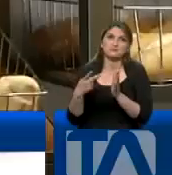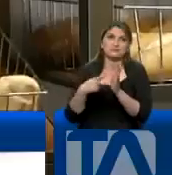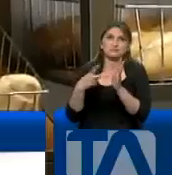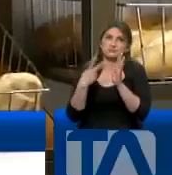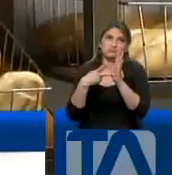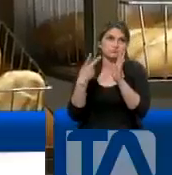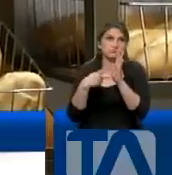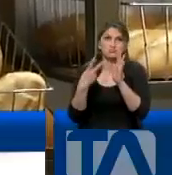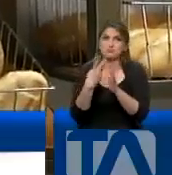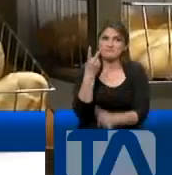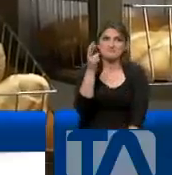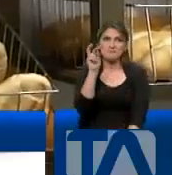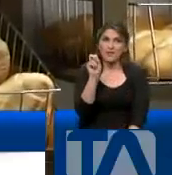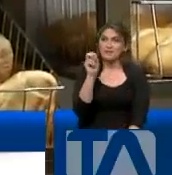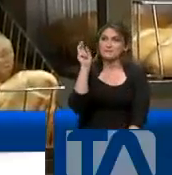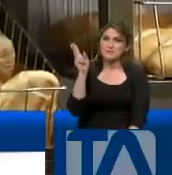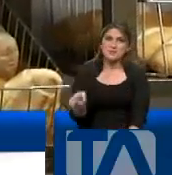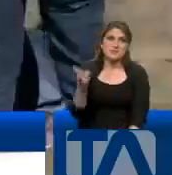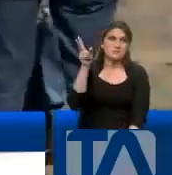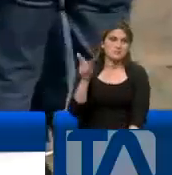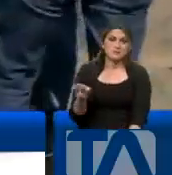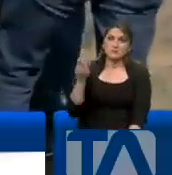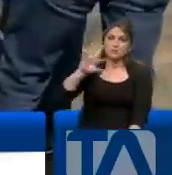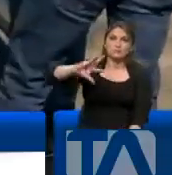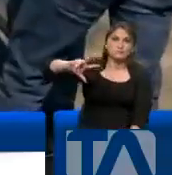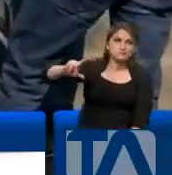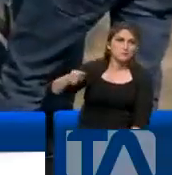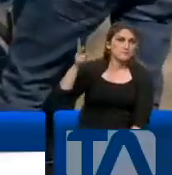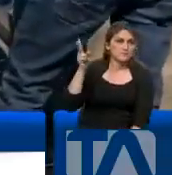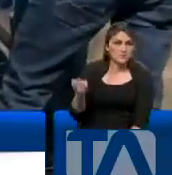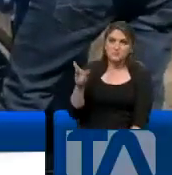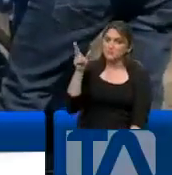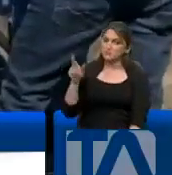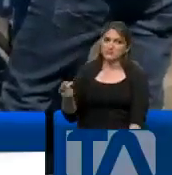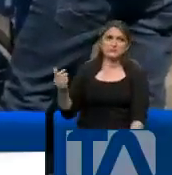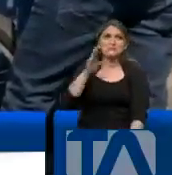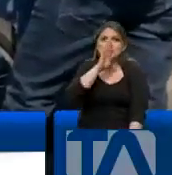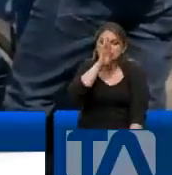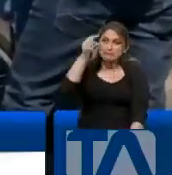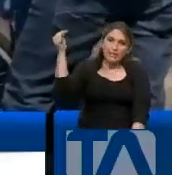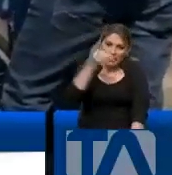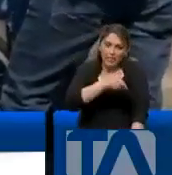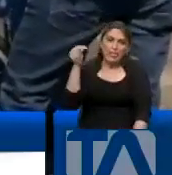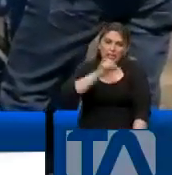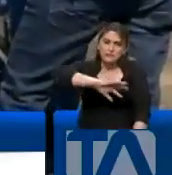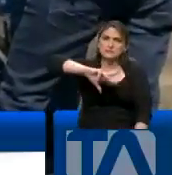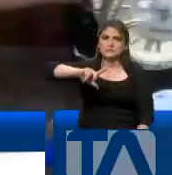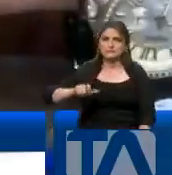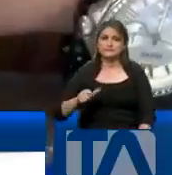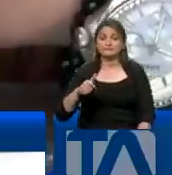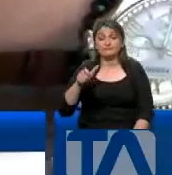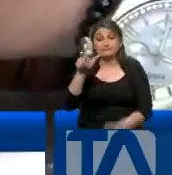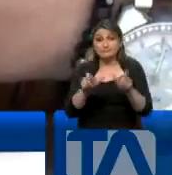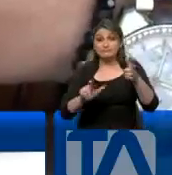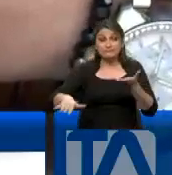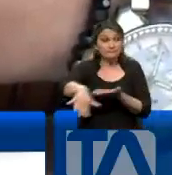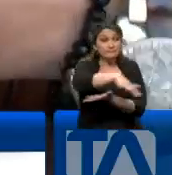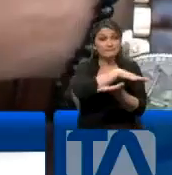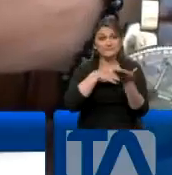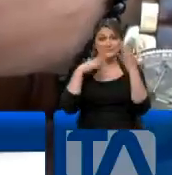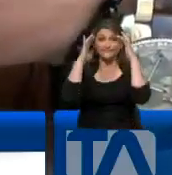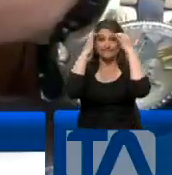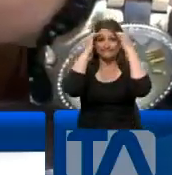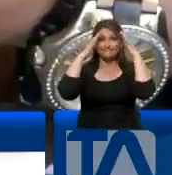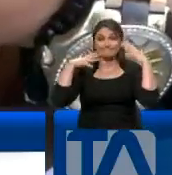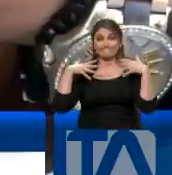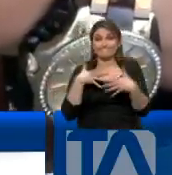veces. Aparentemente son los mismos de siempre. En la zona existe preocupación por parte de sus habitantes y dueños de negocios. Los